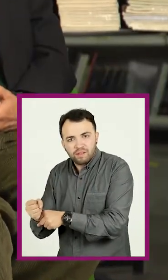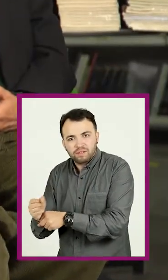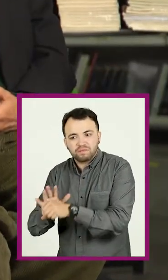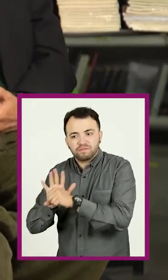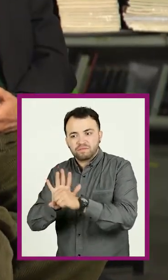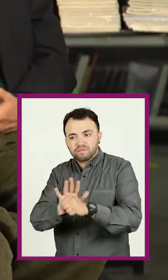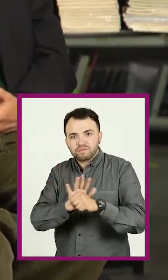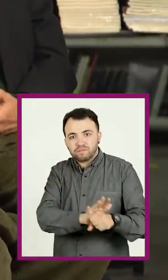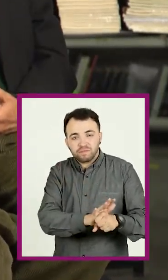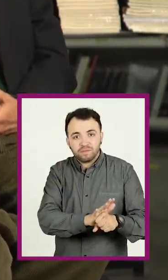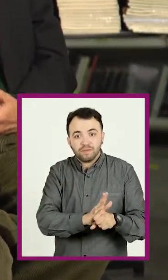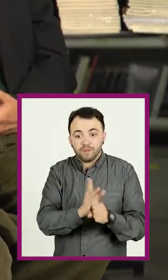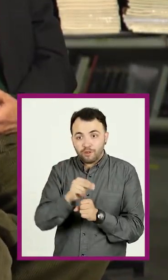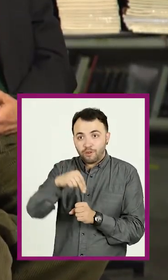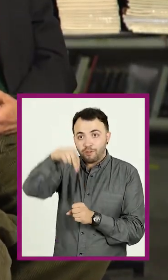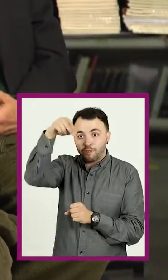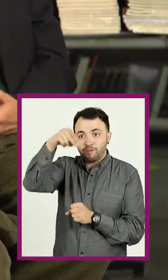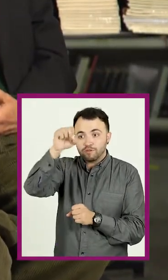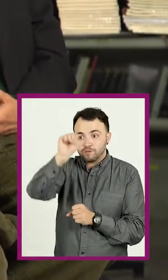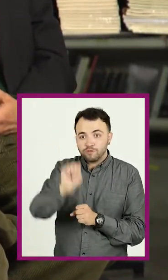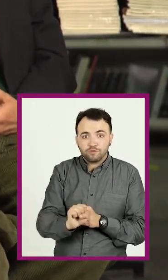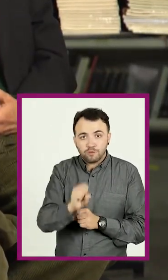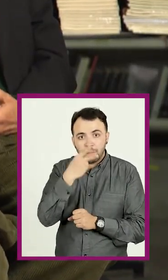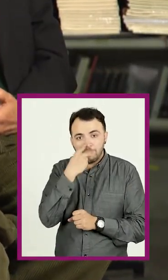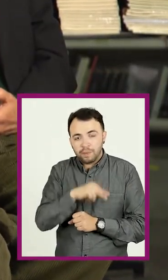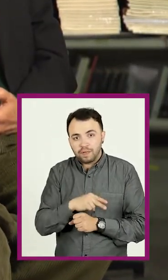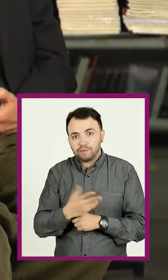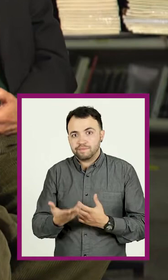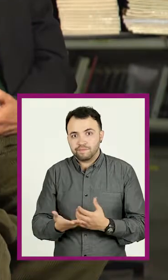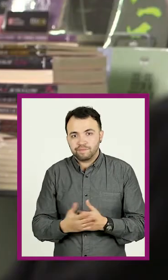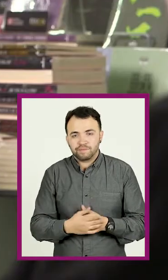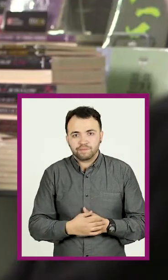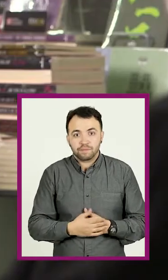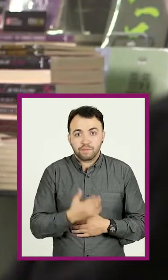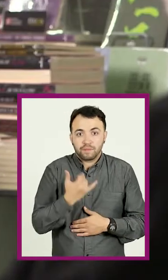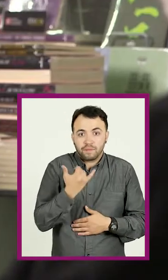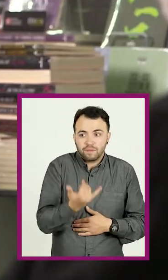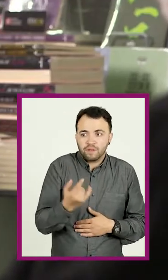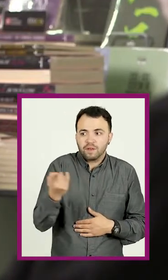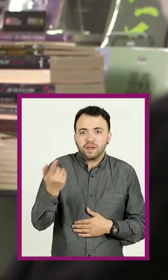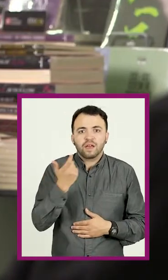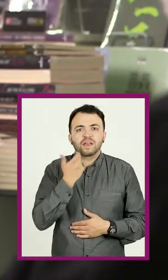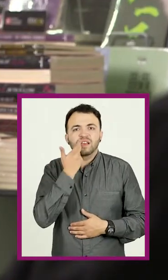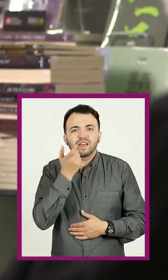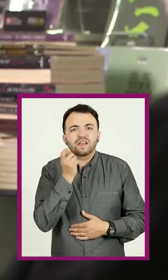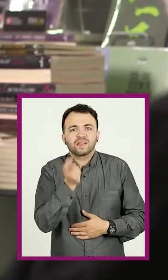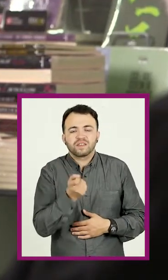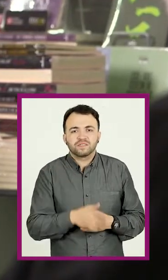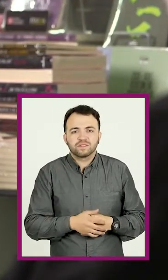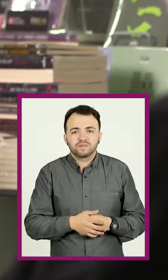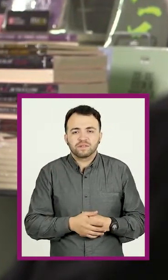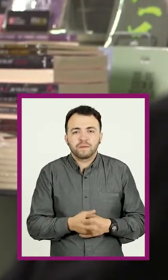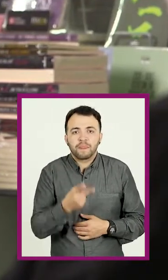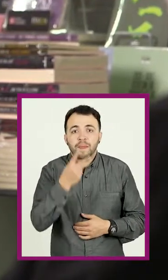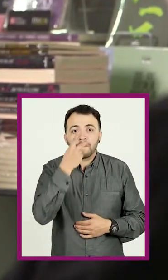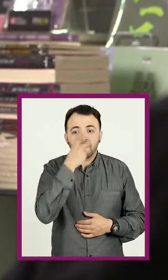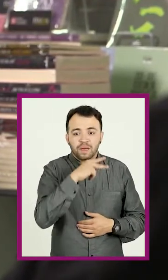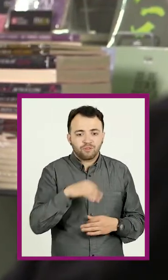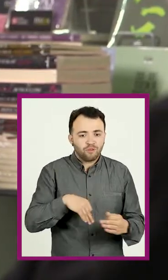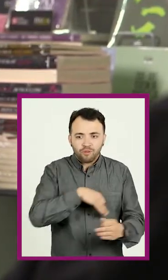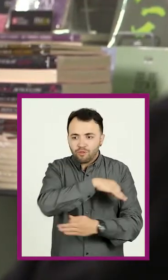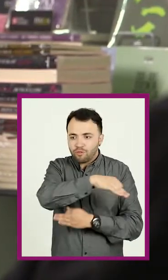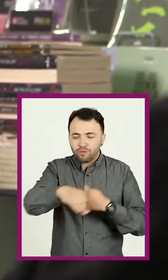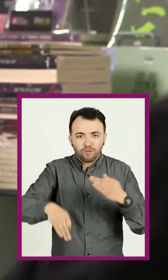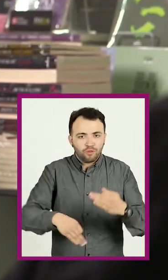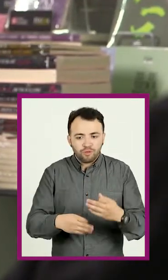claro. Tanto del norte como del sur, ¿no? Sí, sí. Y lo que propone es un México en las que